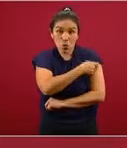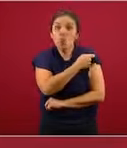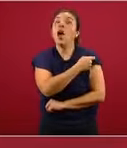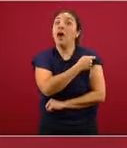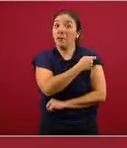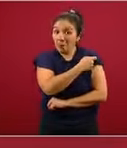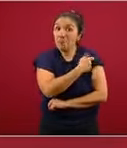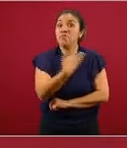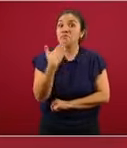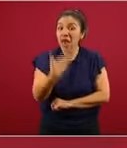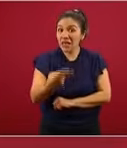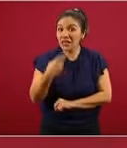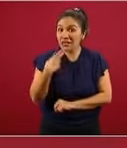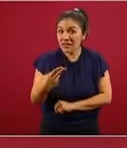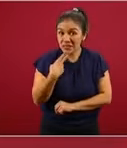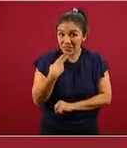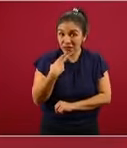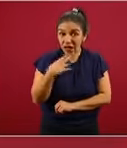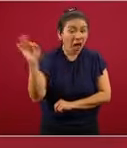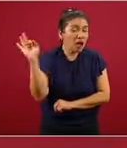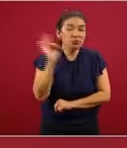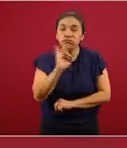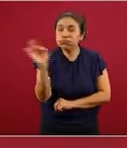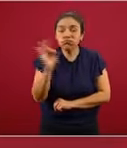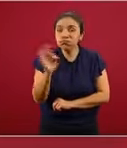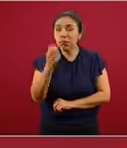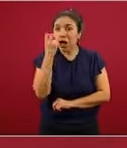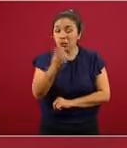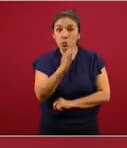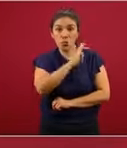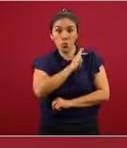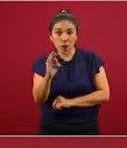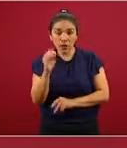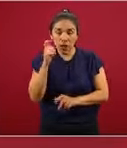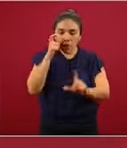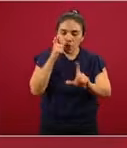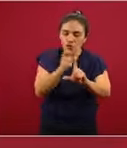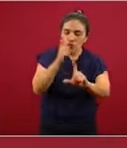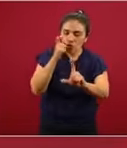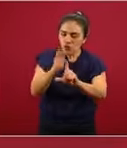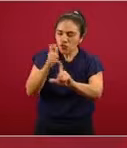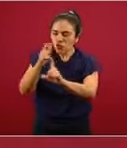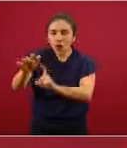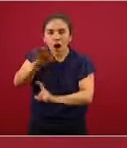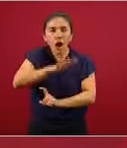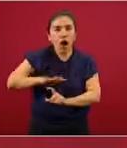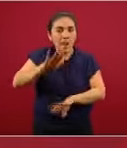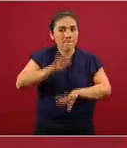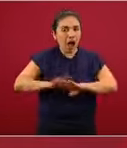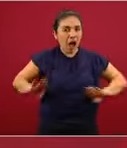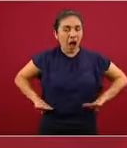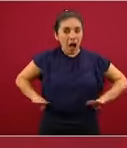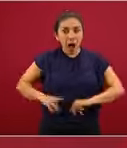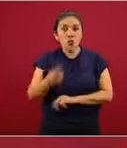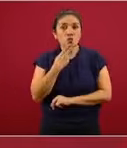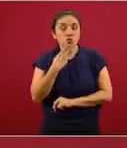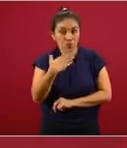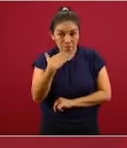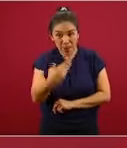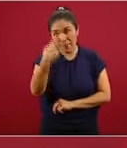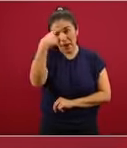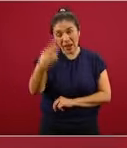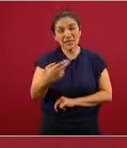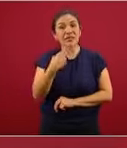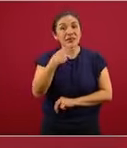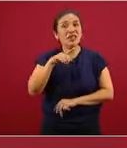ser eficaz, si y solo si se puede poner en unas condiciones eficientes para que